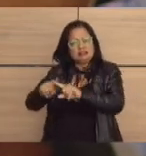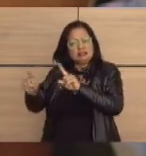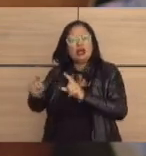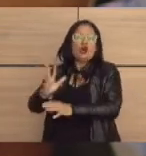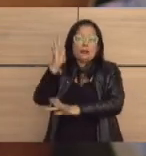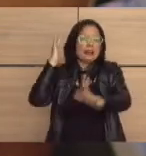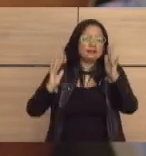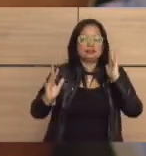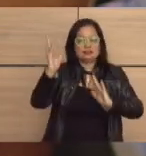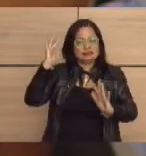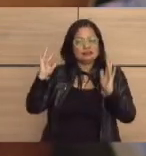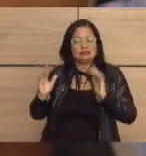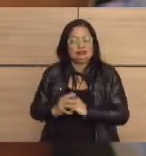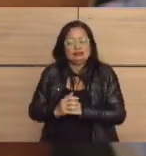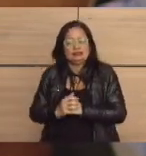de plantas.